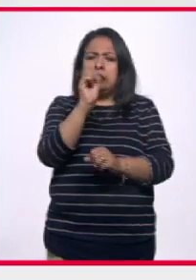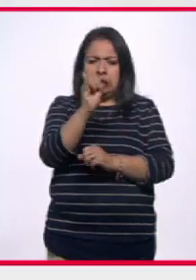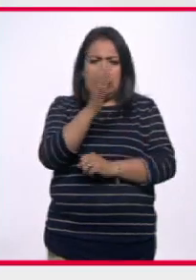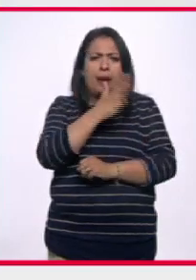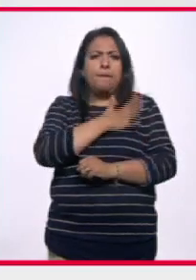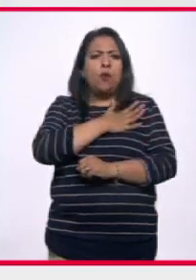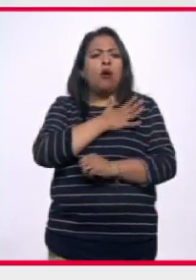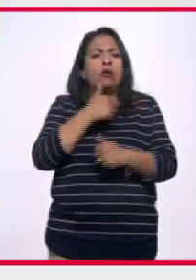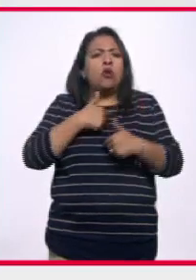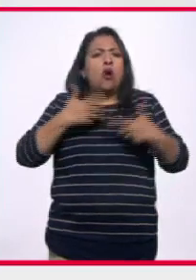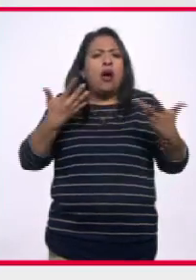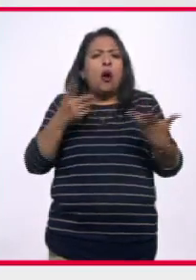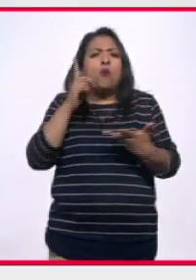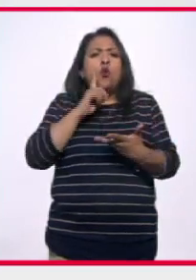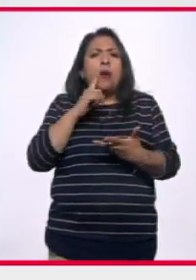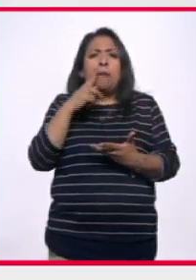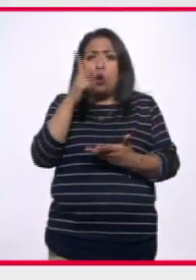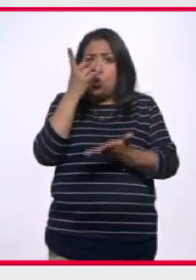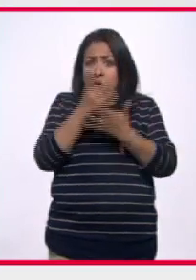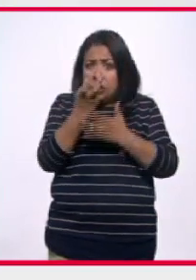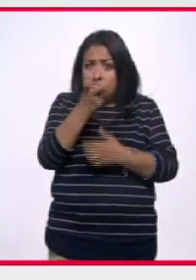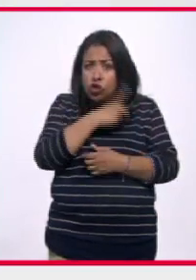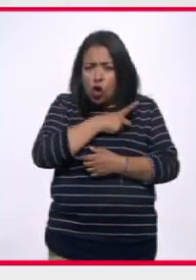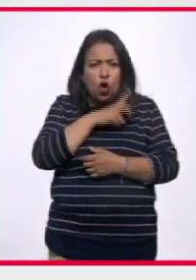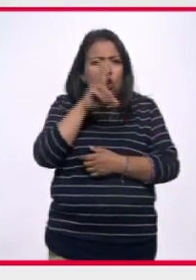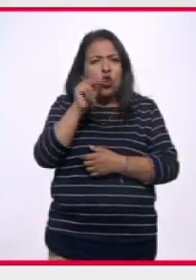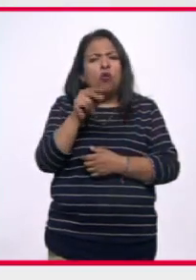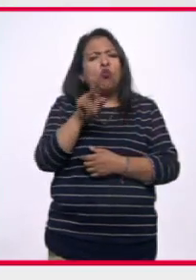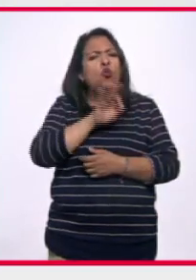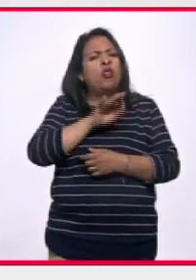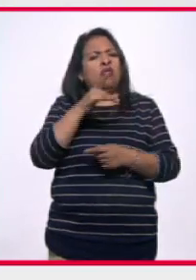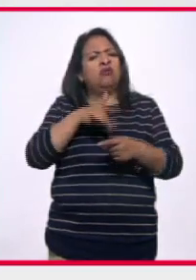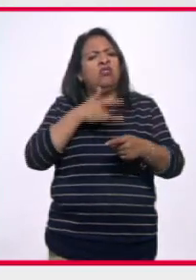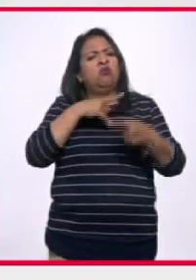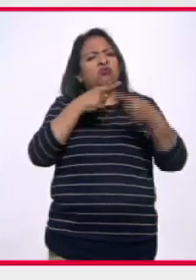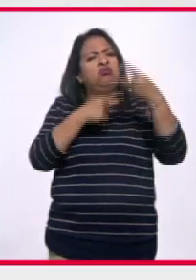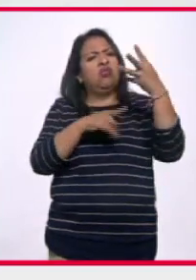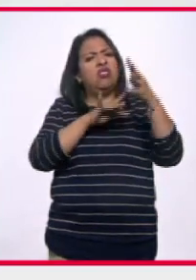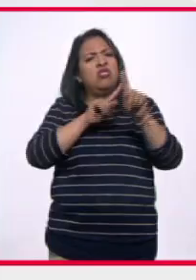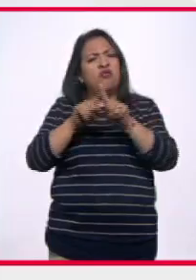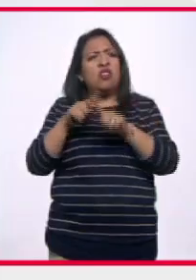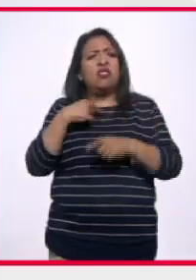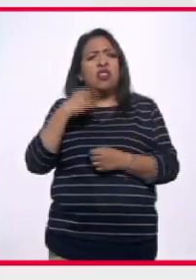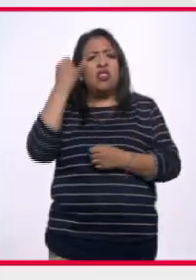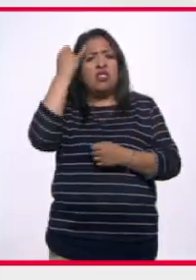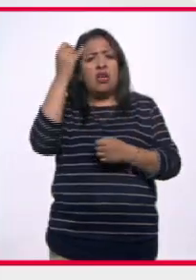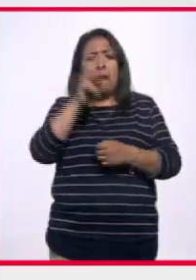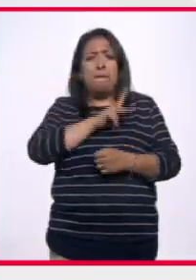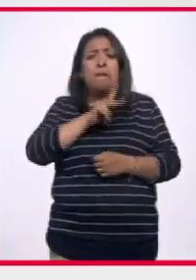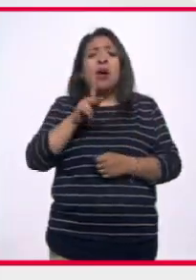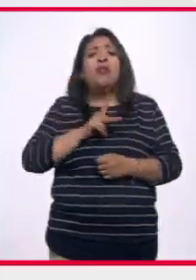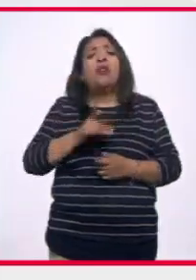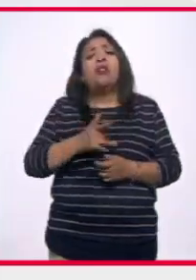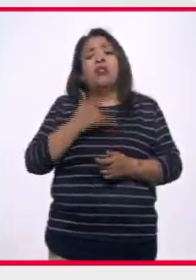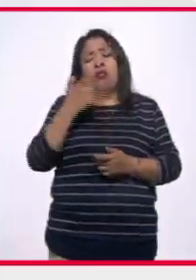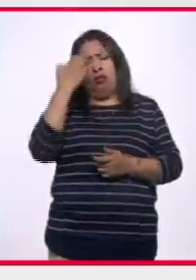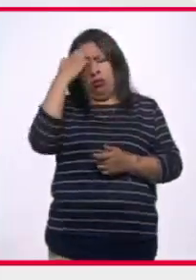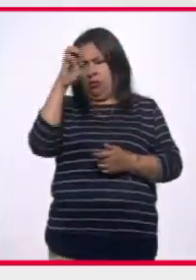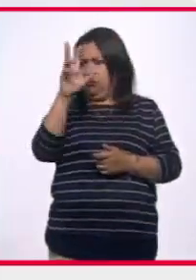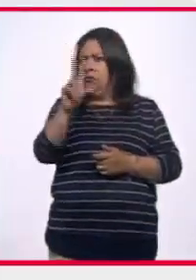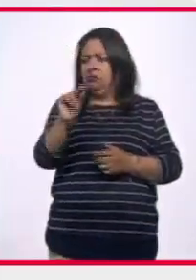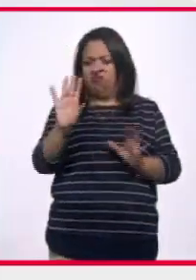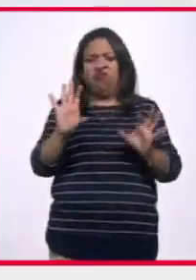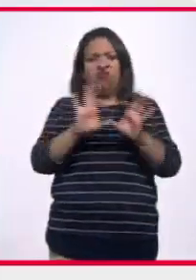es el móvil de las acciones de las mujeres ellas son capaces de todos los sentimientos y que las ideas de la patria no les son pues unos sentimientos extraño